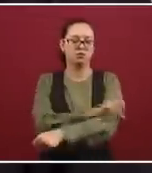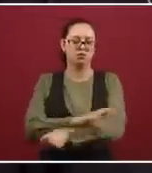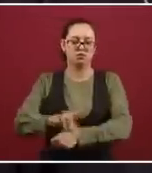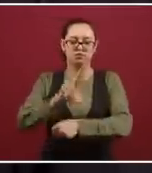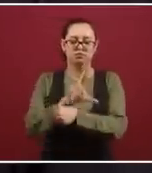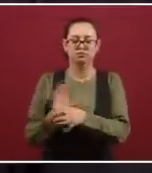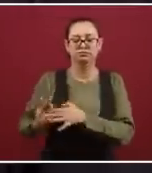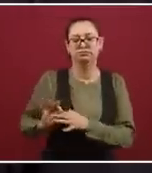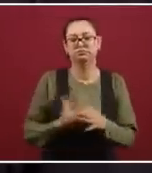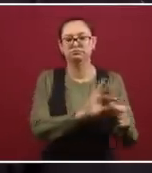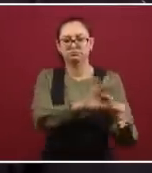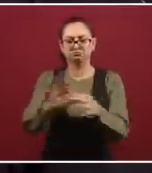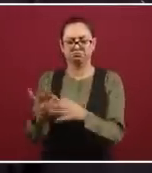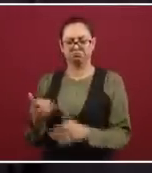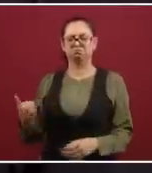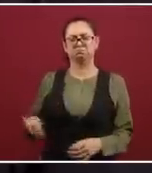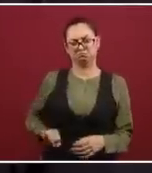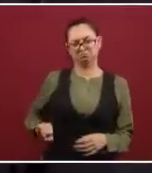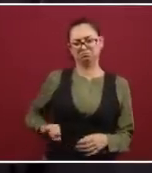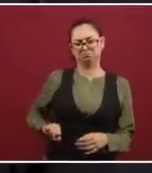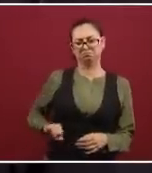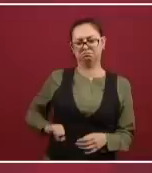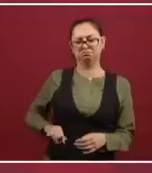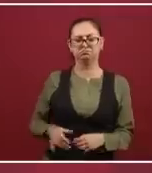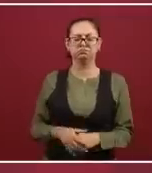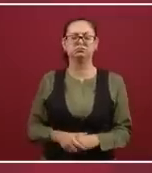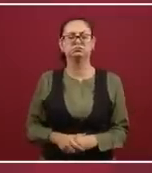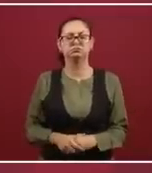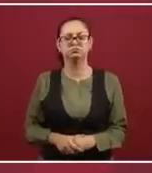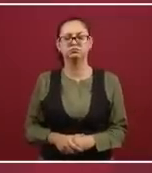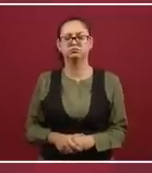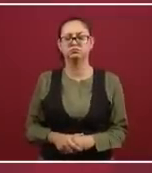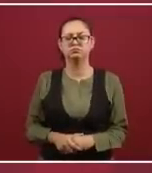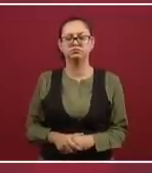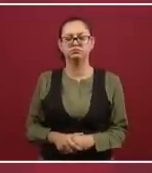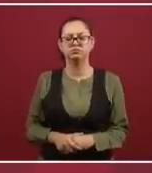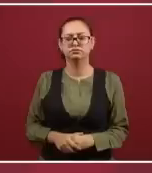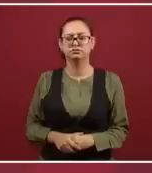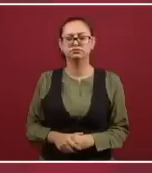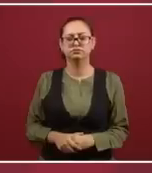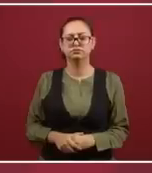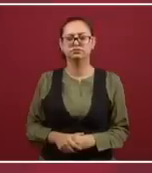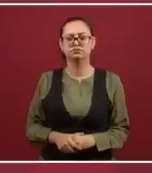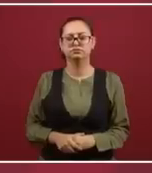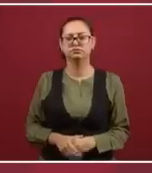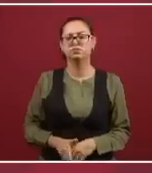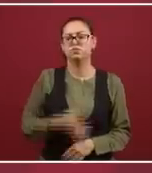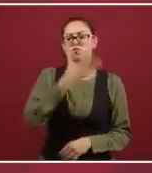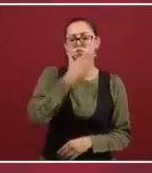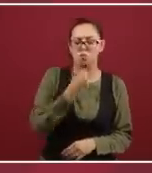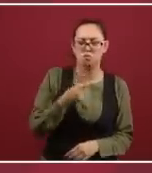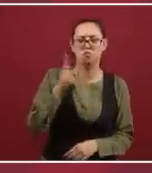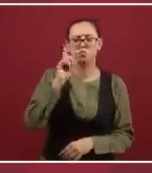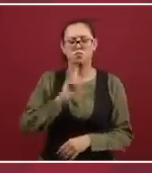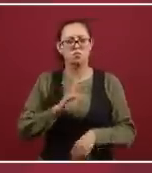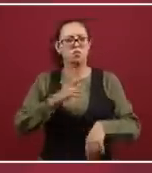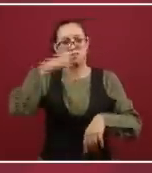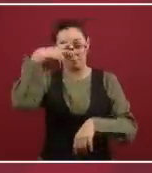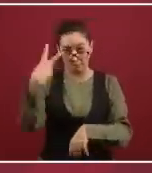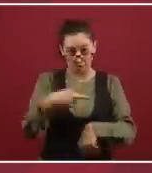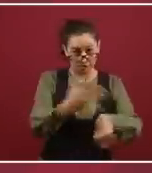interesante, y llamo a todos los mexicanos a que nos